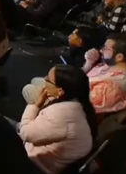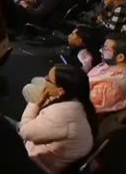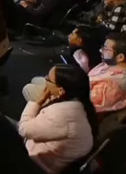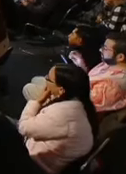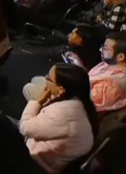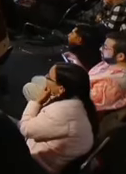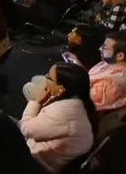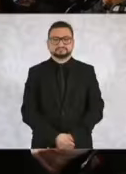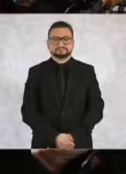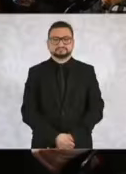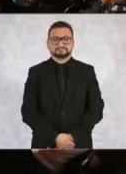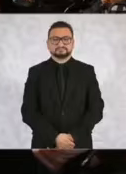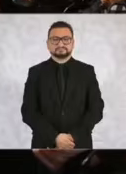Gracias. Gracias. Gracias. Gracias.